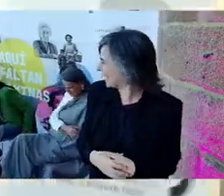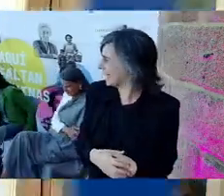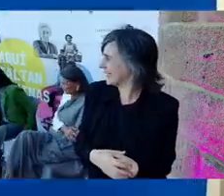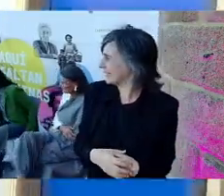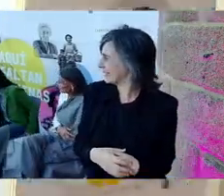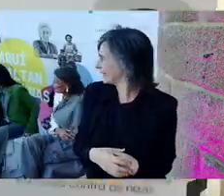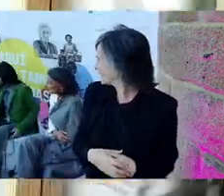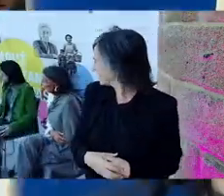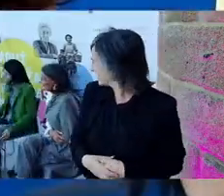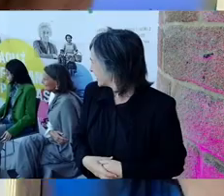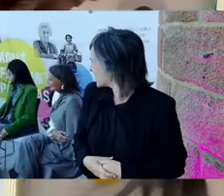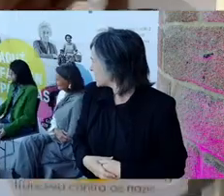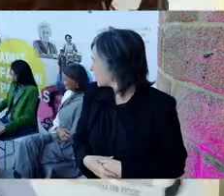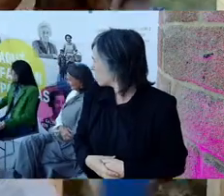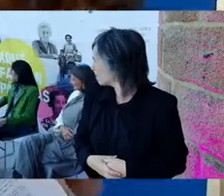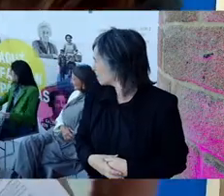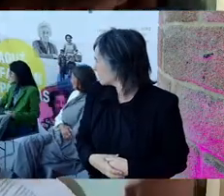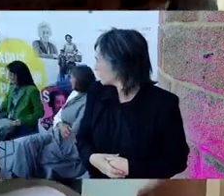Bueno.